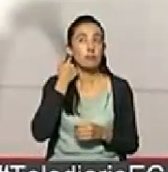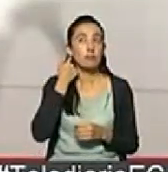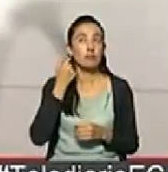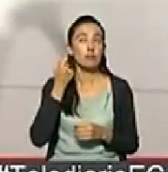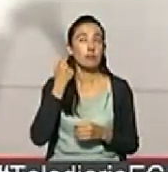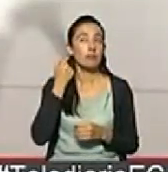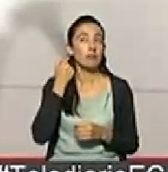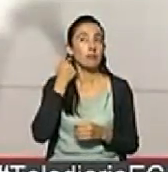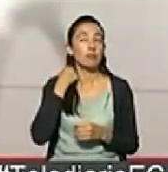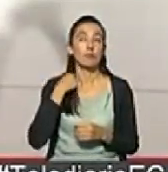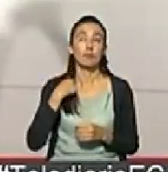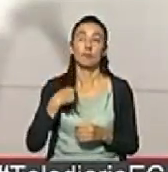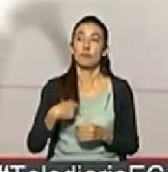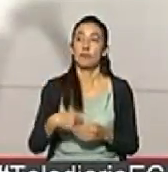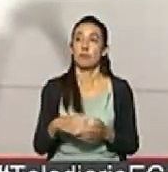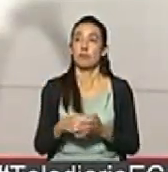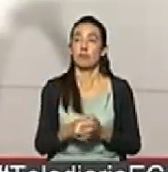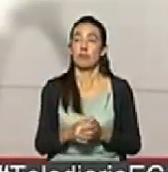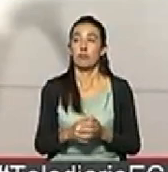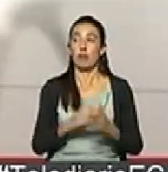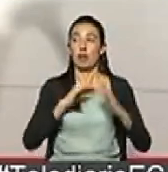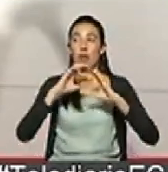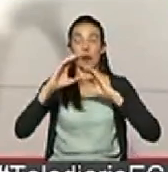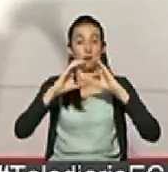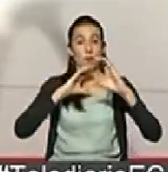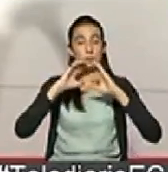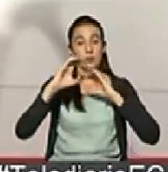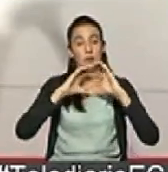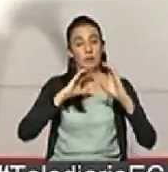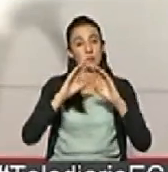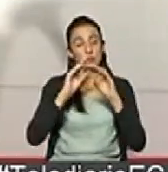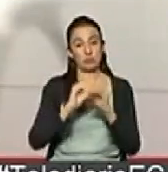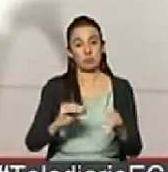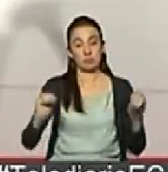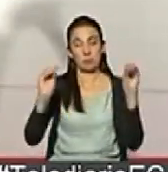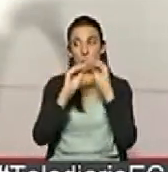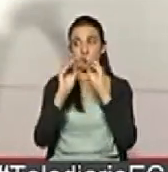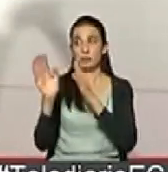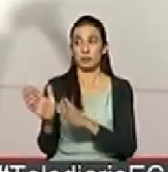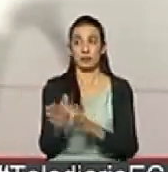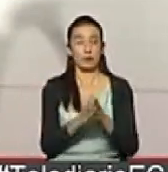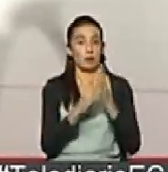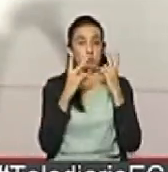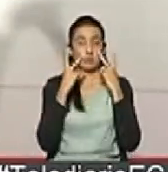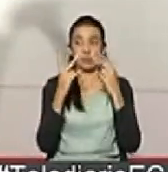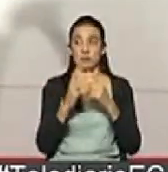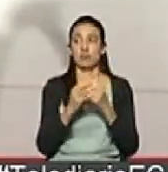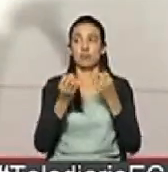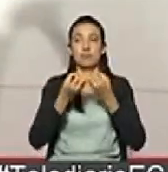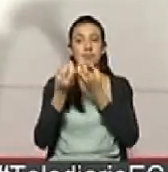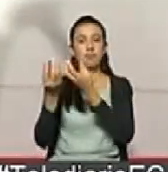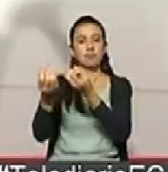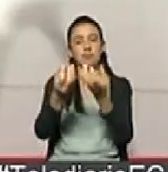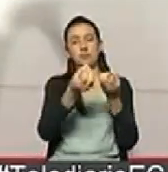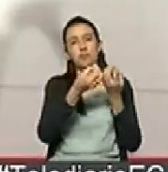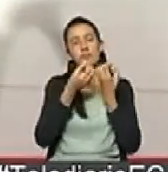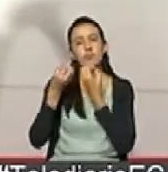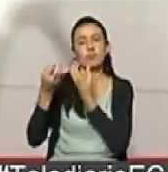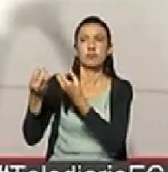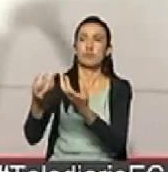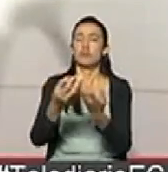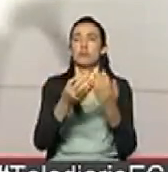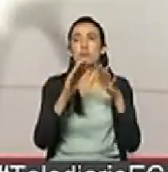el que la comunicación es lo más desarrollado. Hay un montón de páginas, un montón